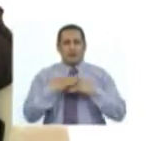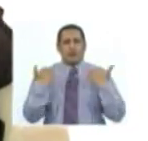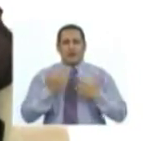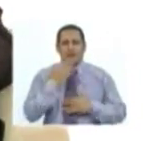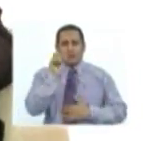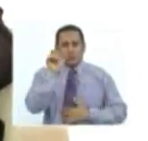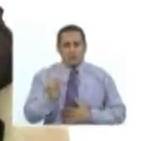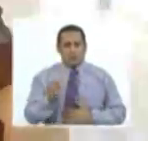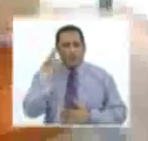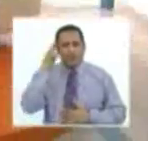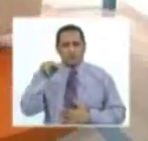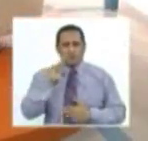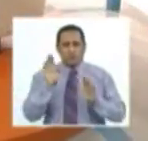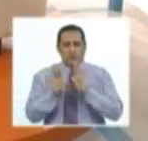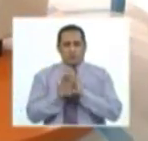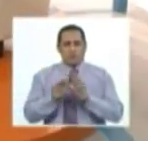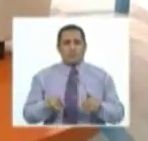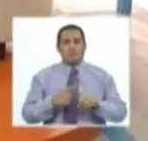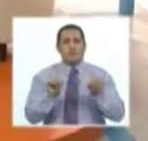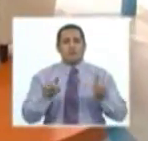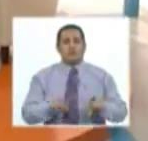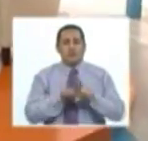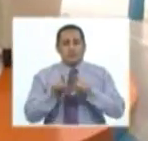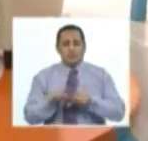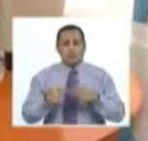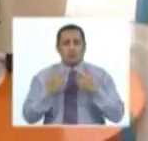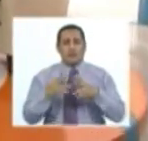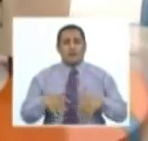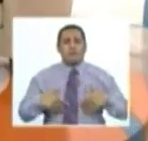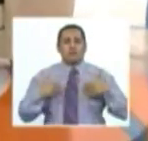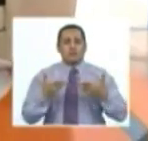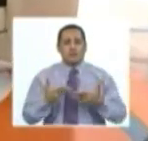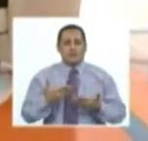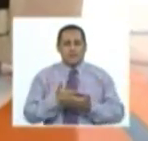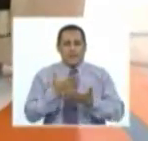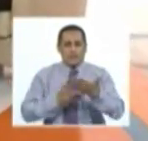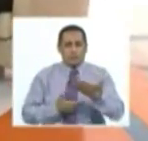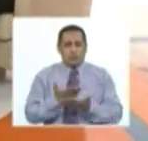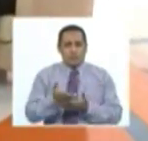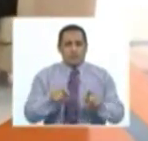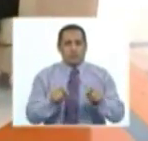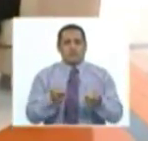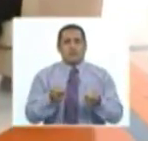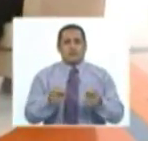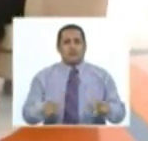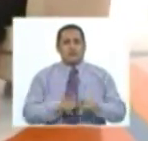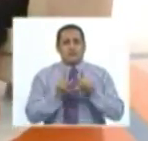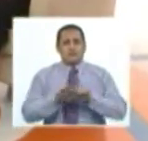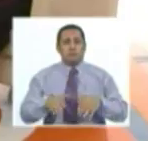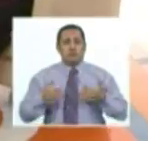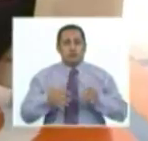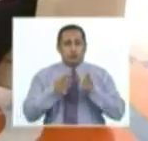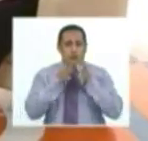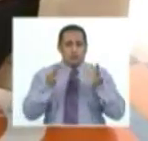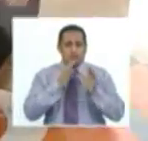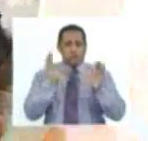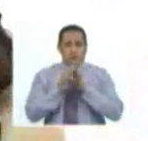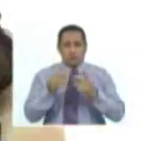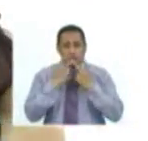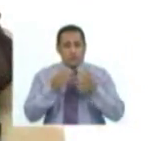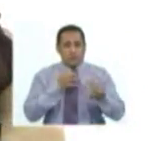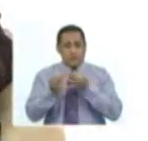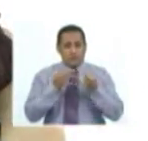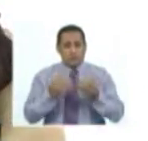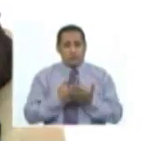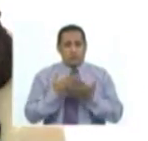tiene razón, como en este caso, pero para eso existe la posibilidad de las medidas cautelares. Se podía, no sé si en el caso, porque no conozco el detalle